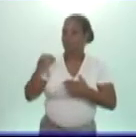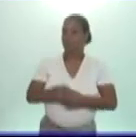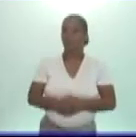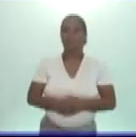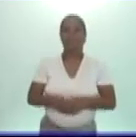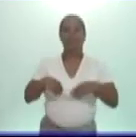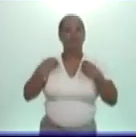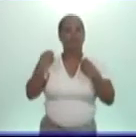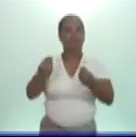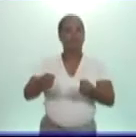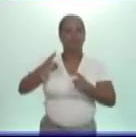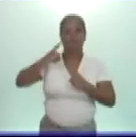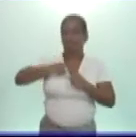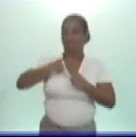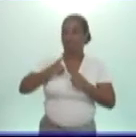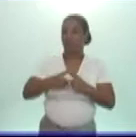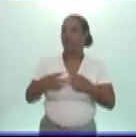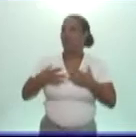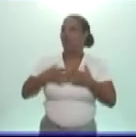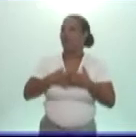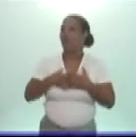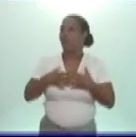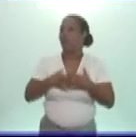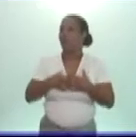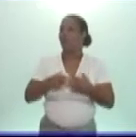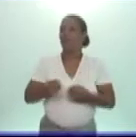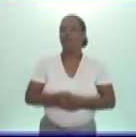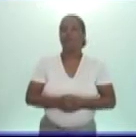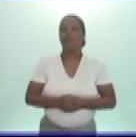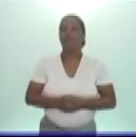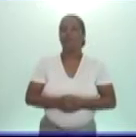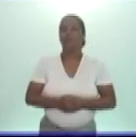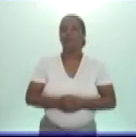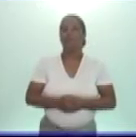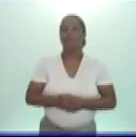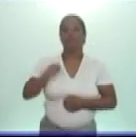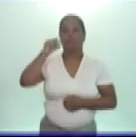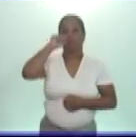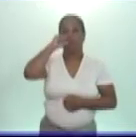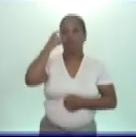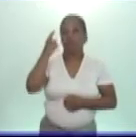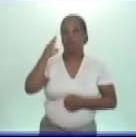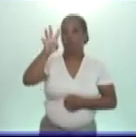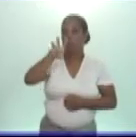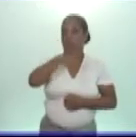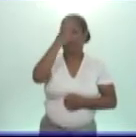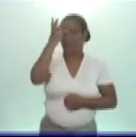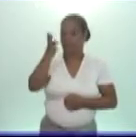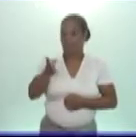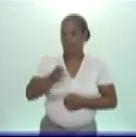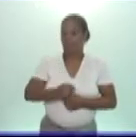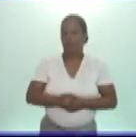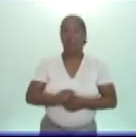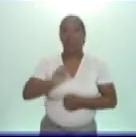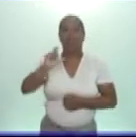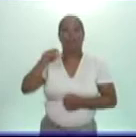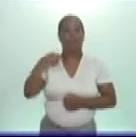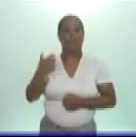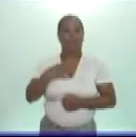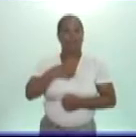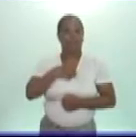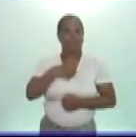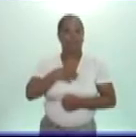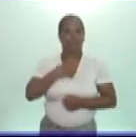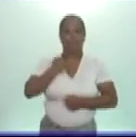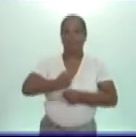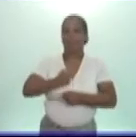una tarea que está relacionada con el completar una tabla en la cual debíamos trabajar